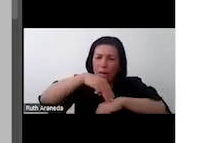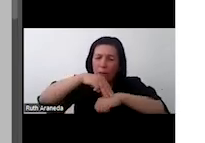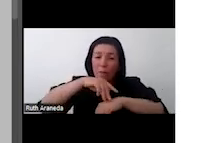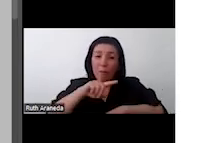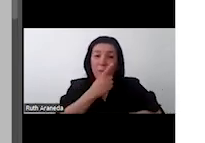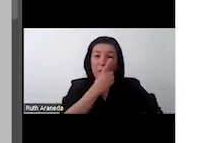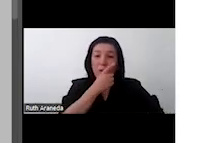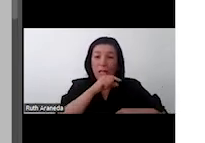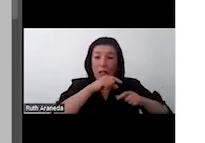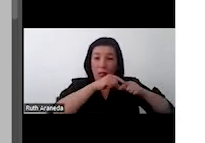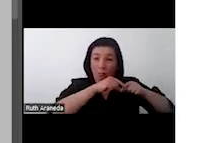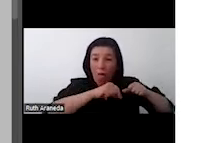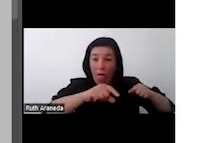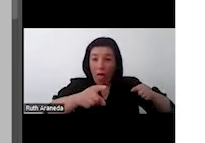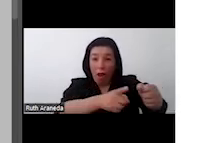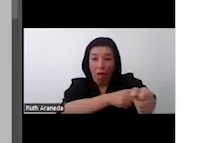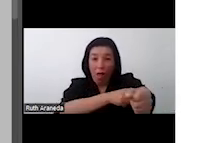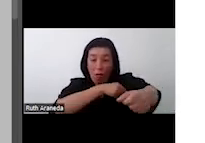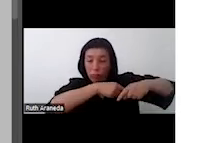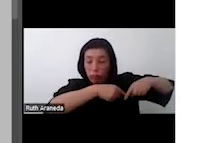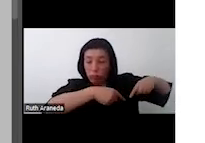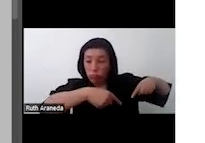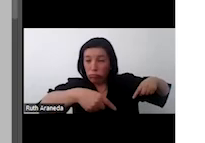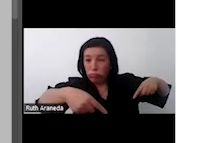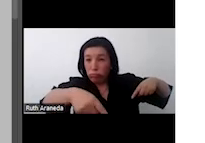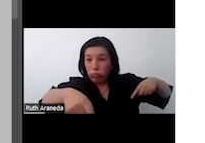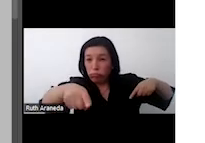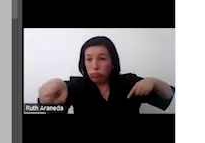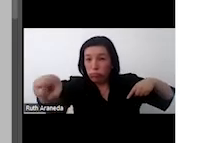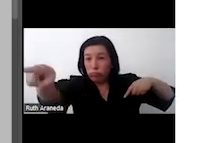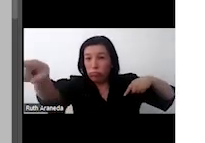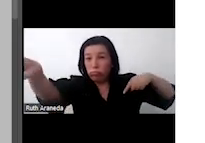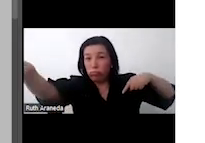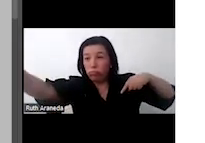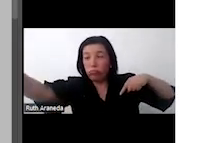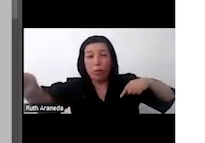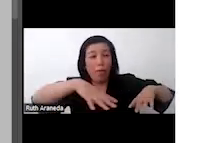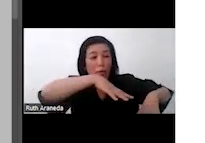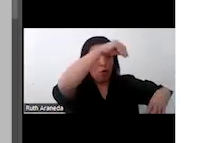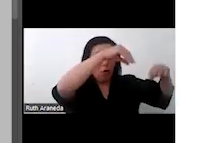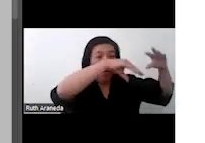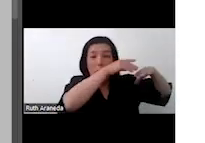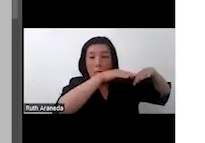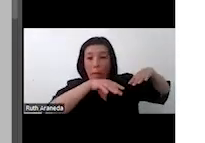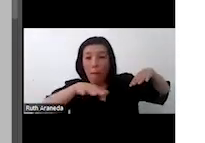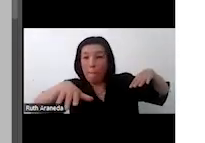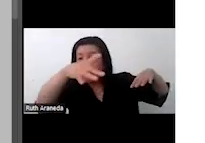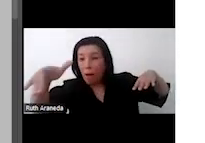es una franja larga que pasa, digamos, de la parte más cordillerana o alta hacia el mar, sino